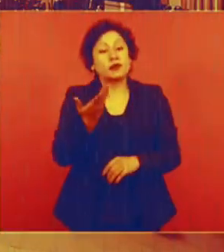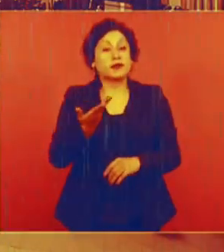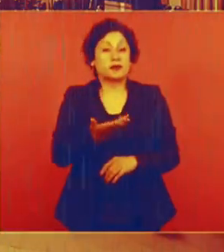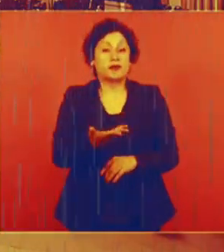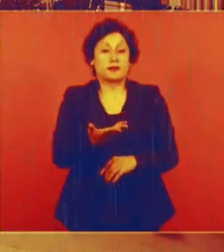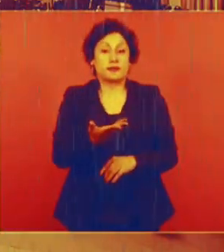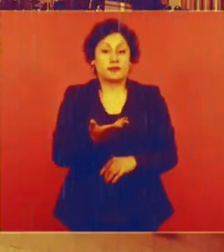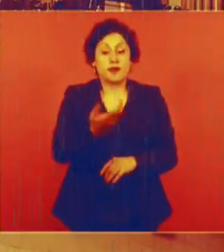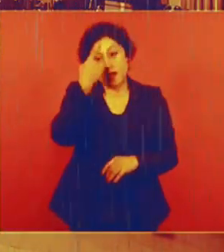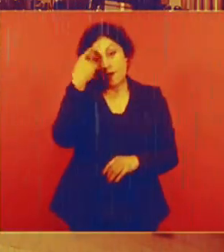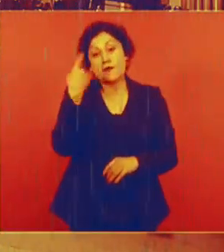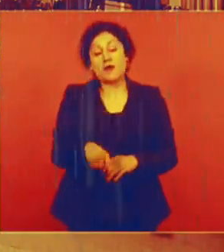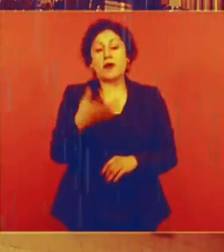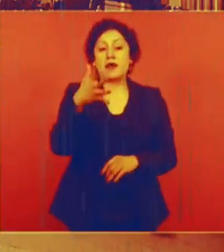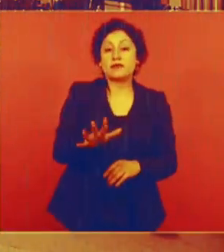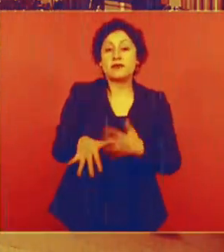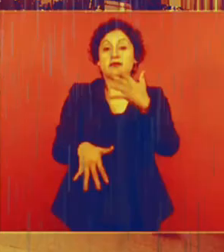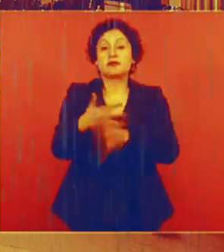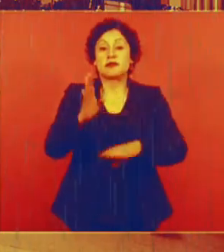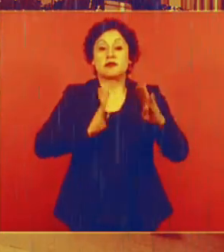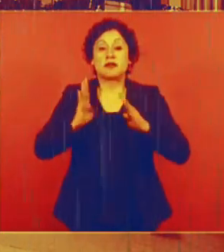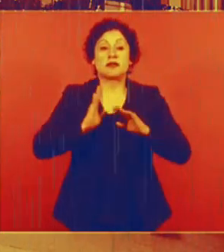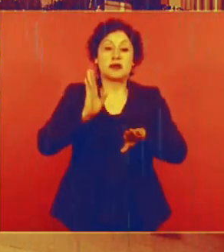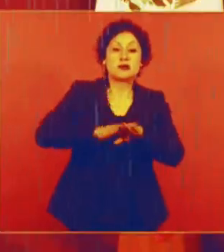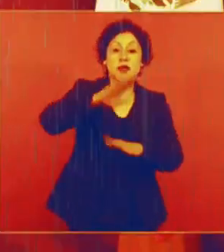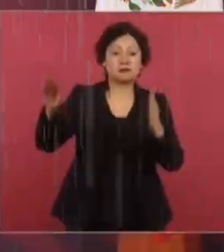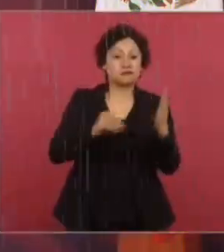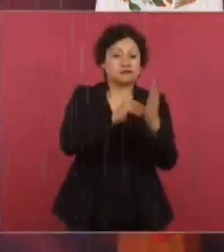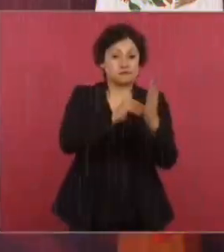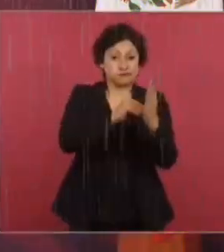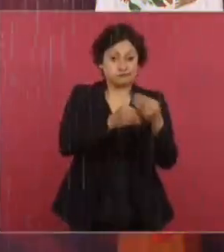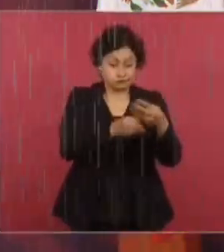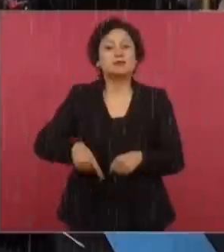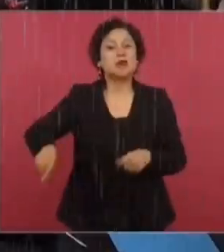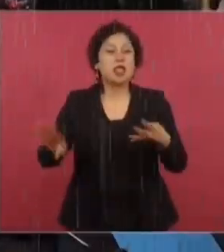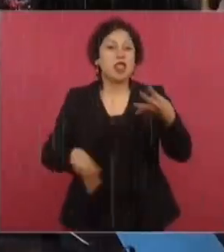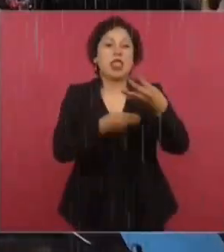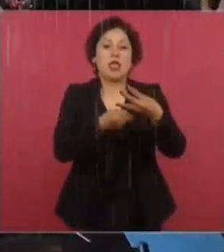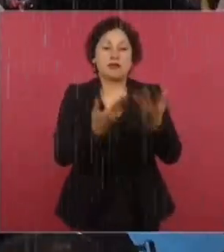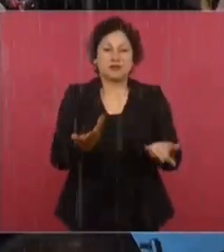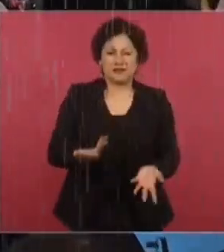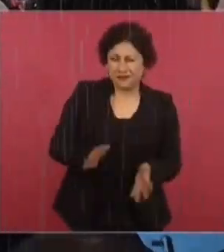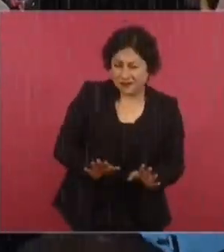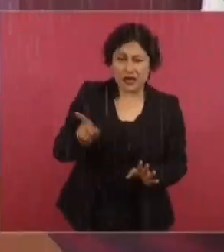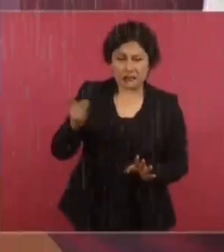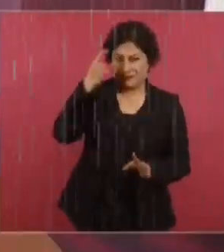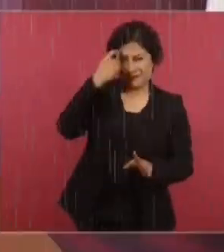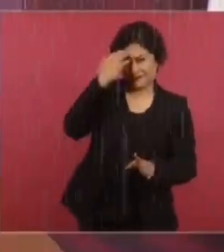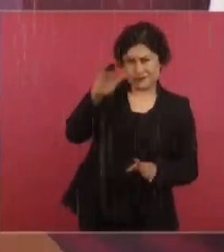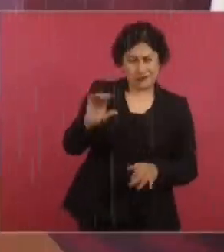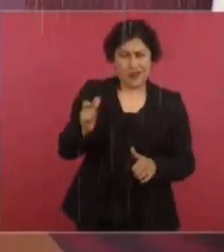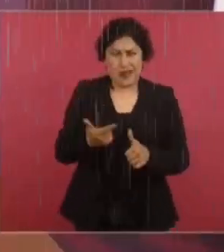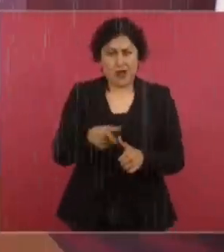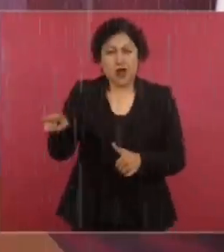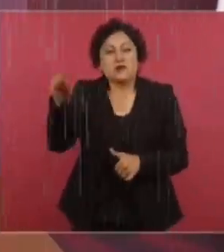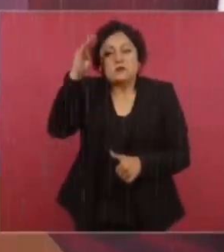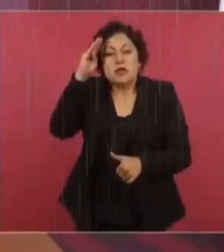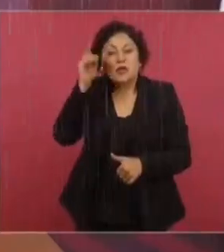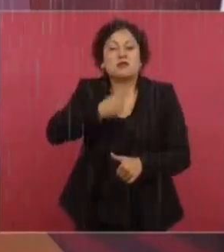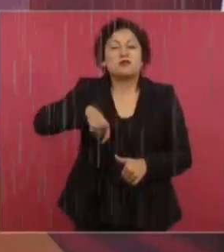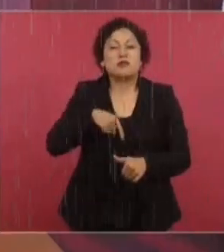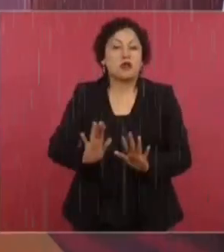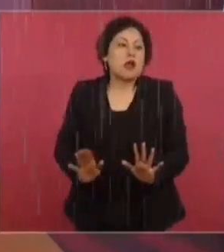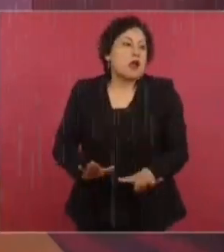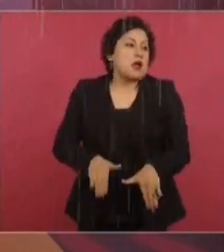a diez quince militares más veinteres más pensando de que de esa manera íbamos a dar marcha atrás